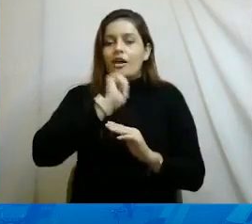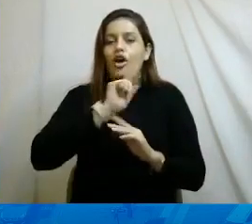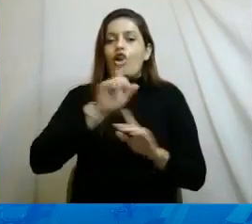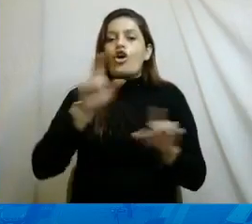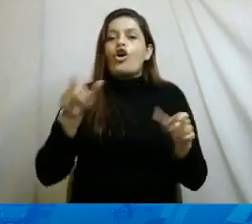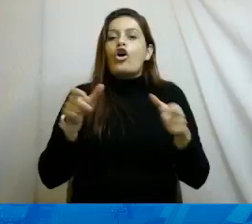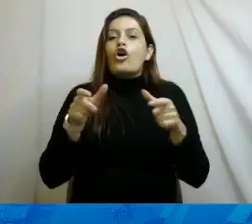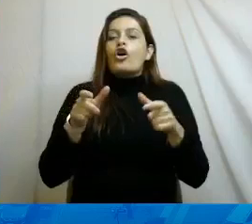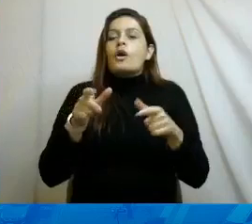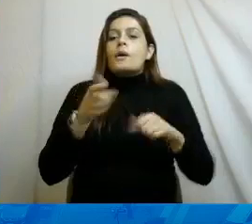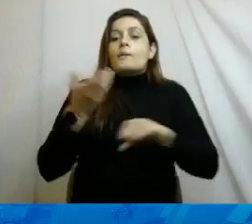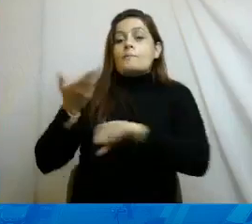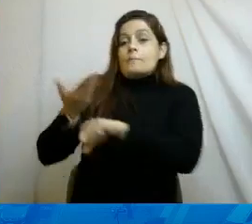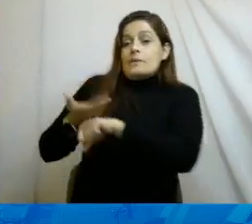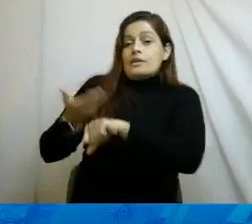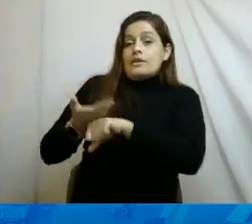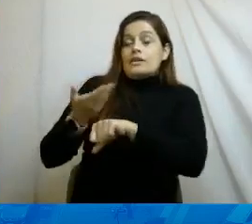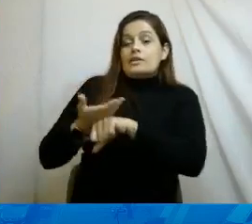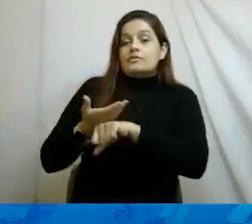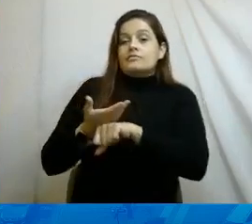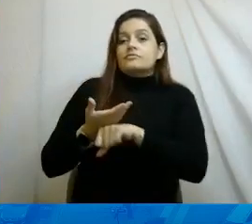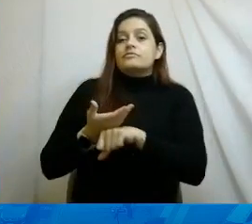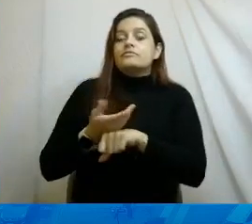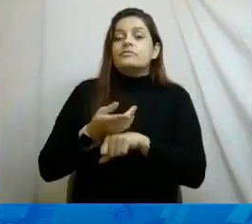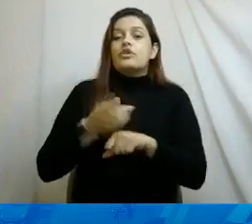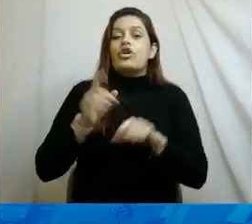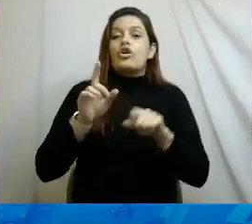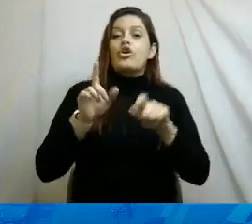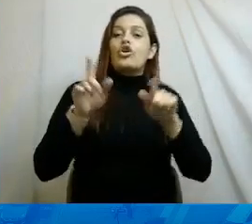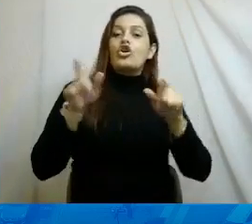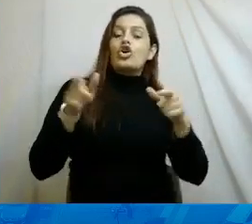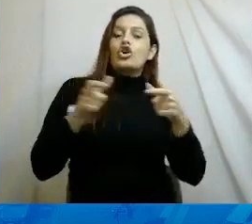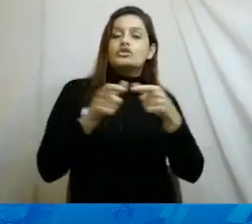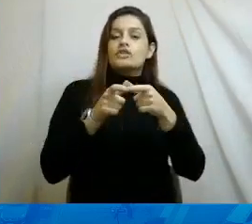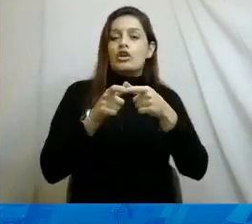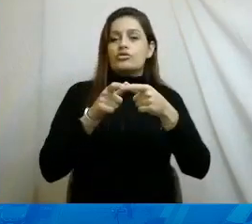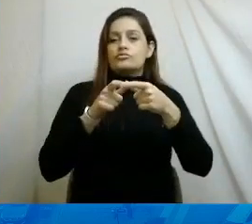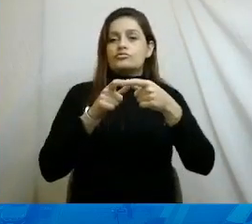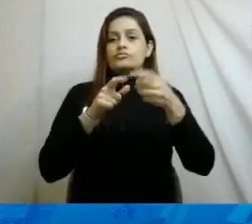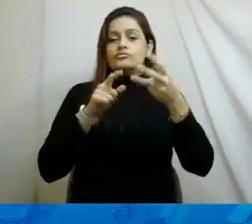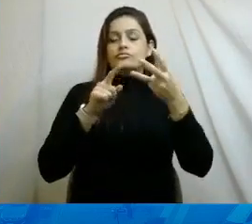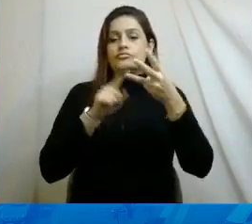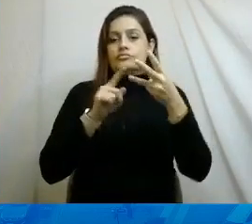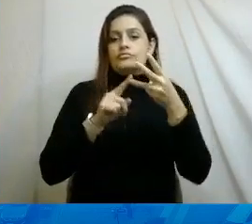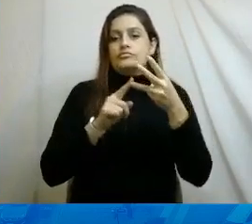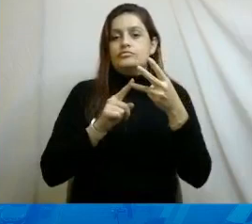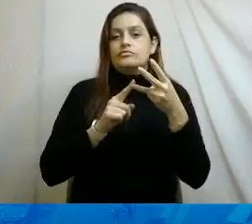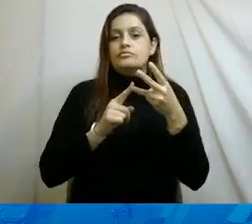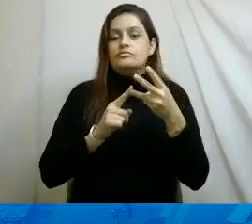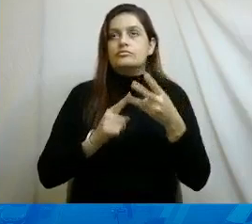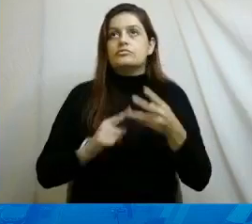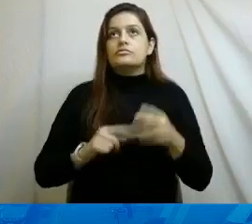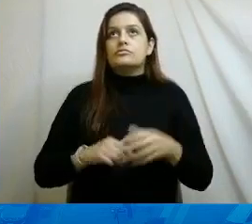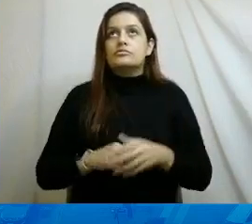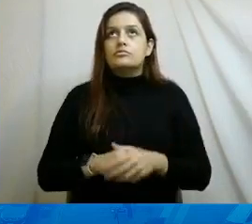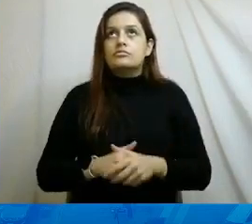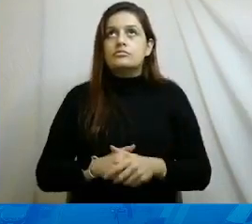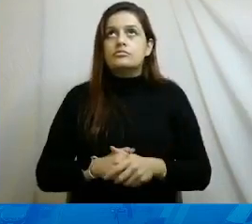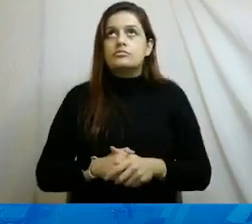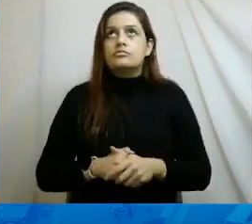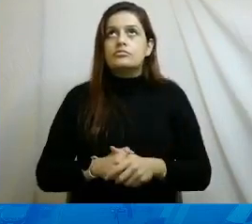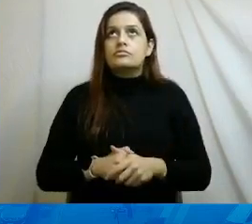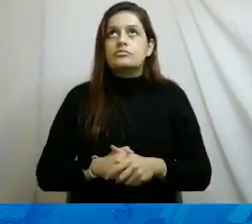Concejales nos solicitaron desarrollar el consejo de manera continua. Esta semana no fue posible, pero les